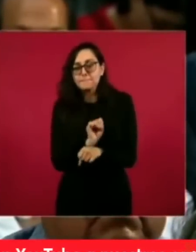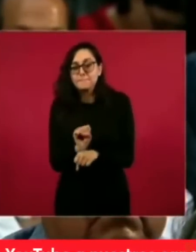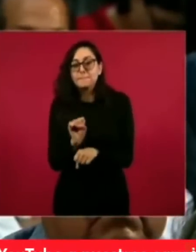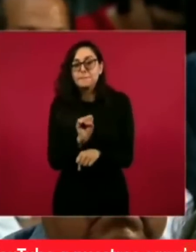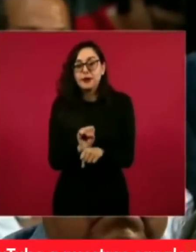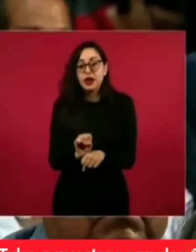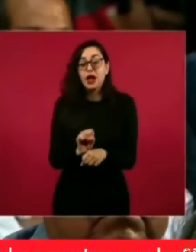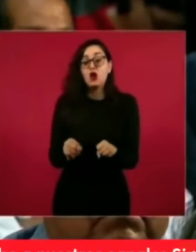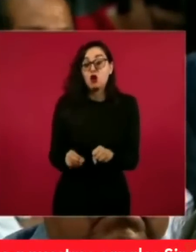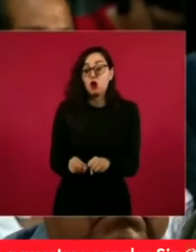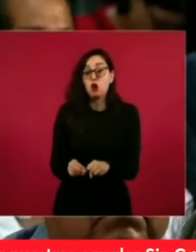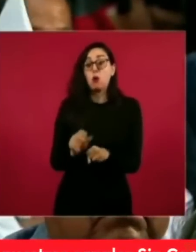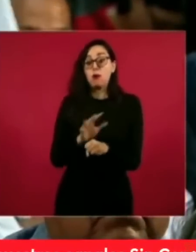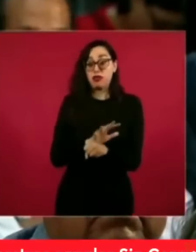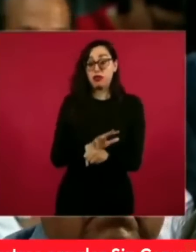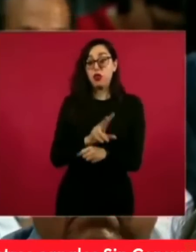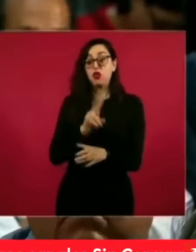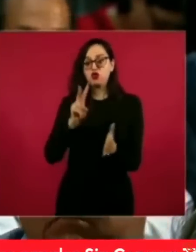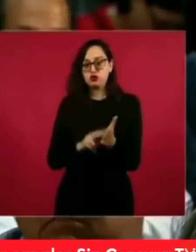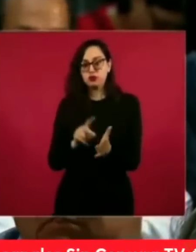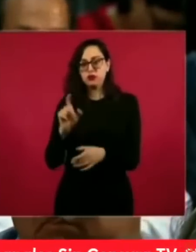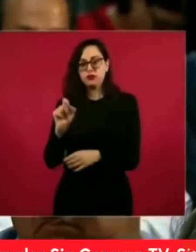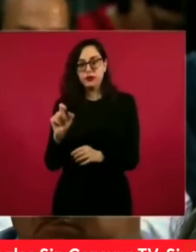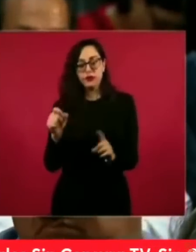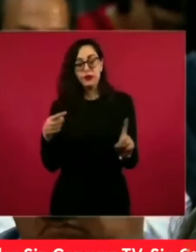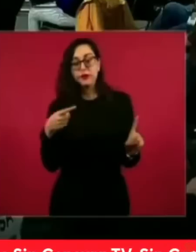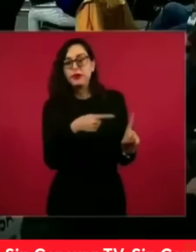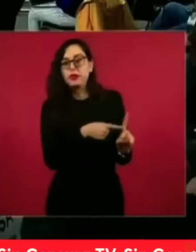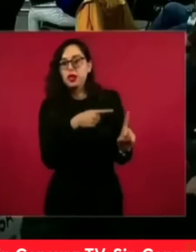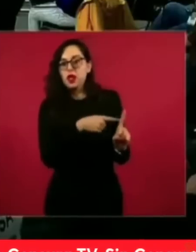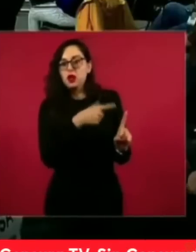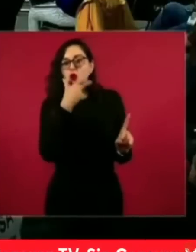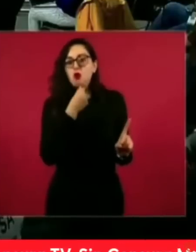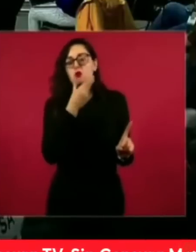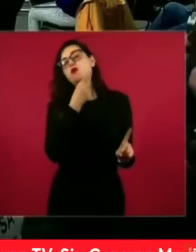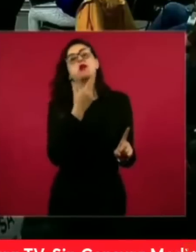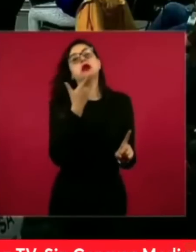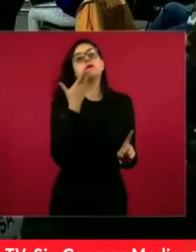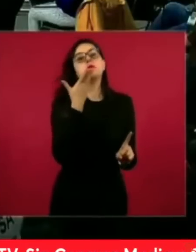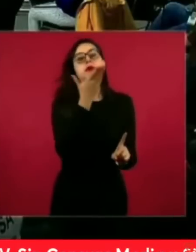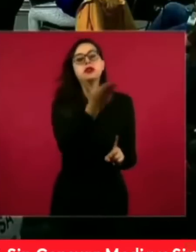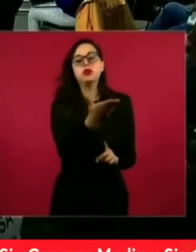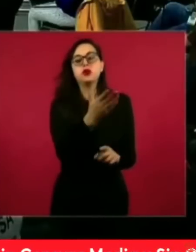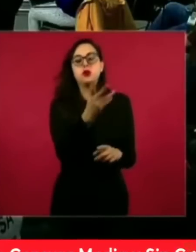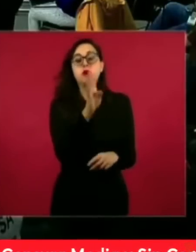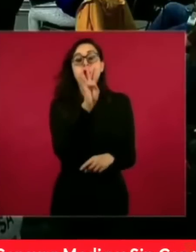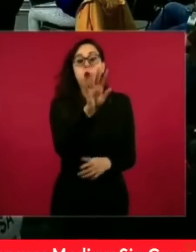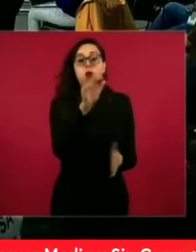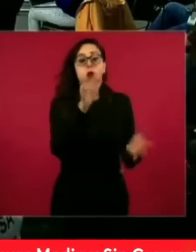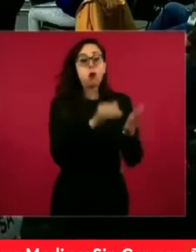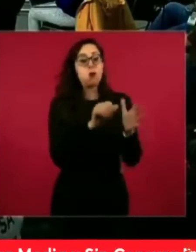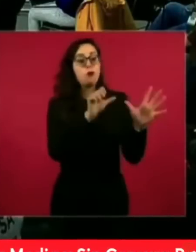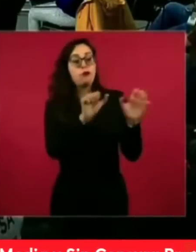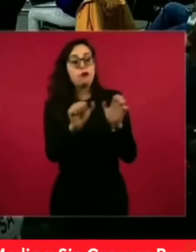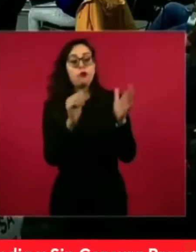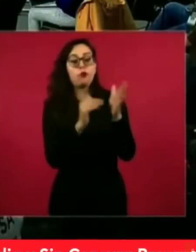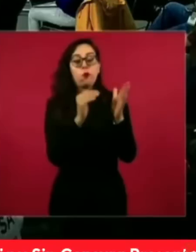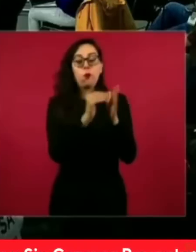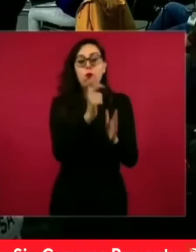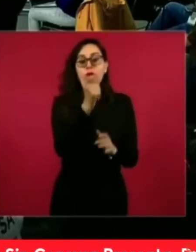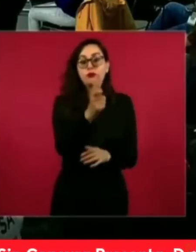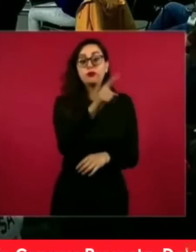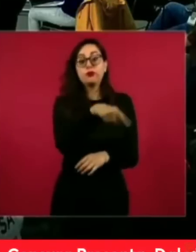2020, él pidió un préstamo al Congreso del Estado de mayoría panista por 4.600 millones de